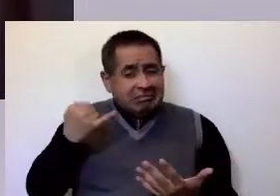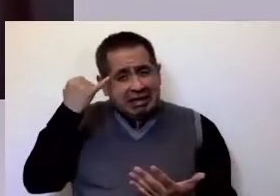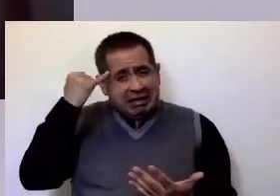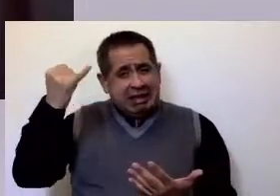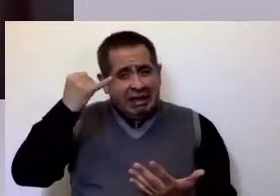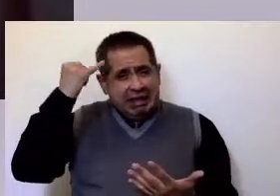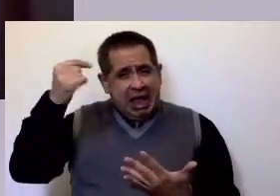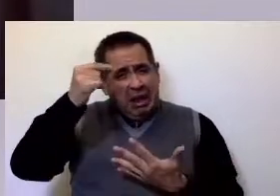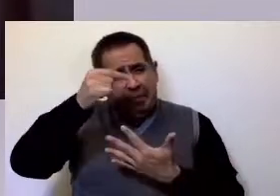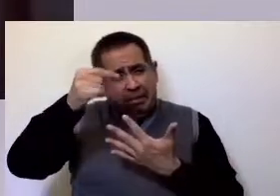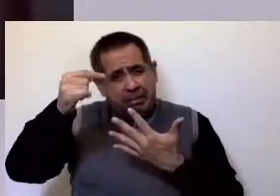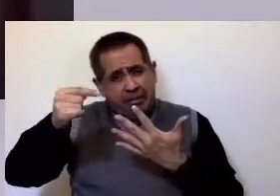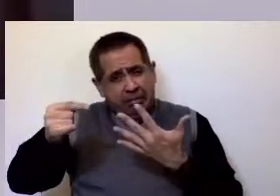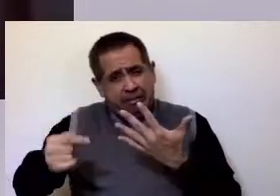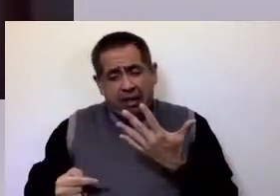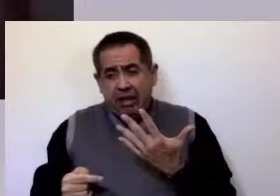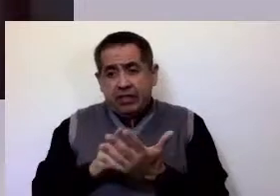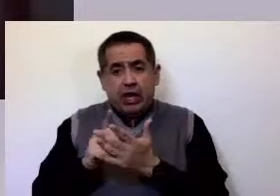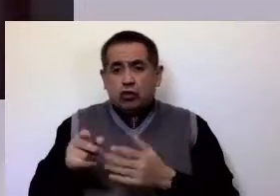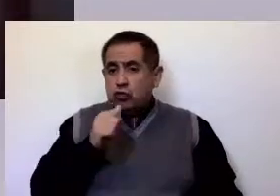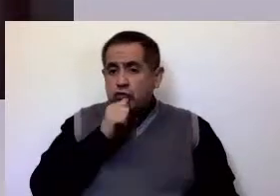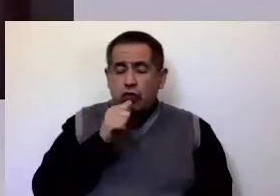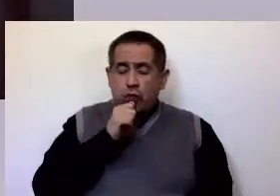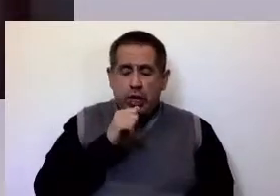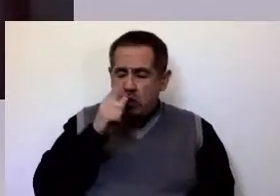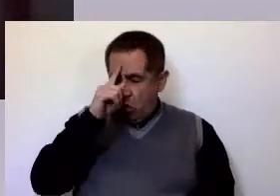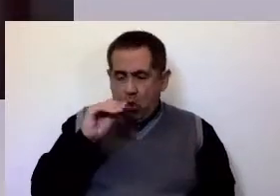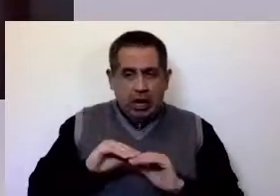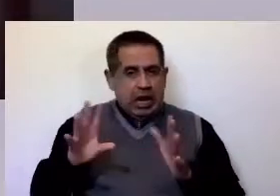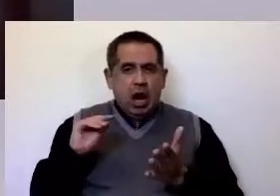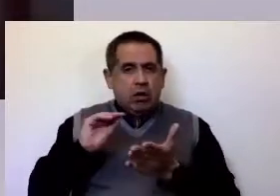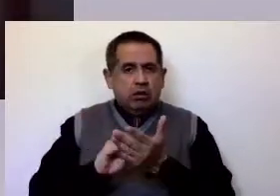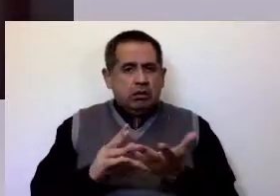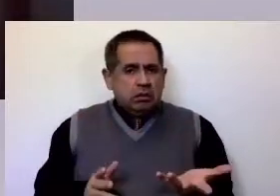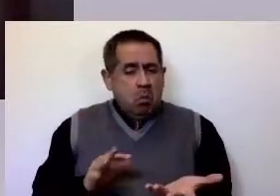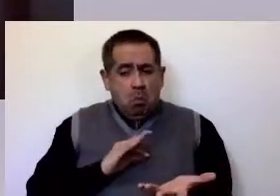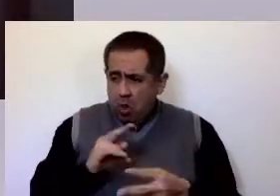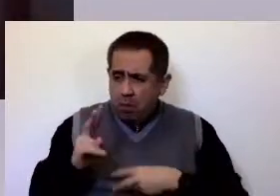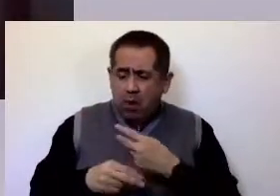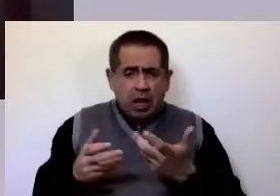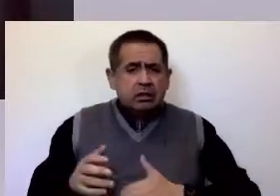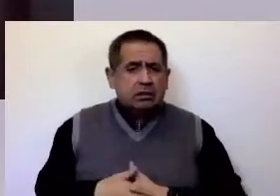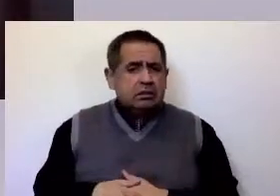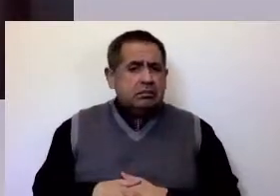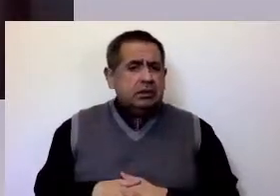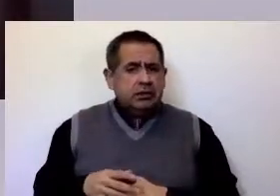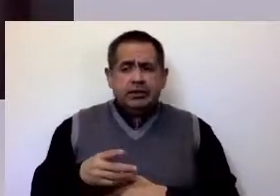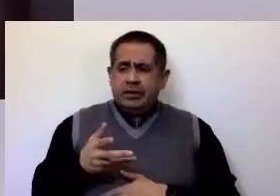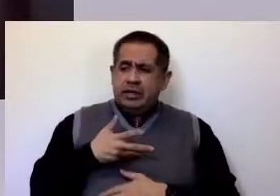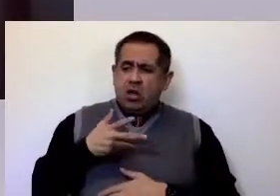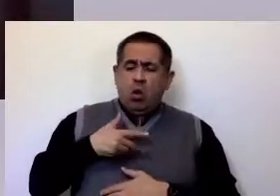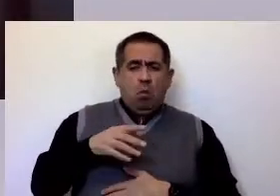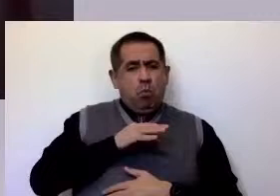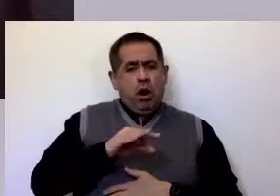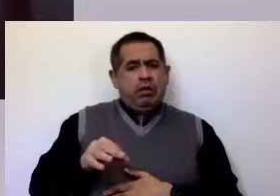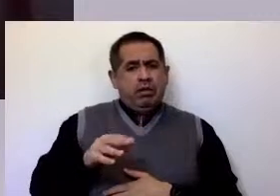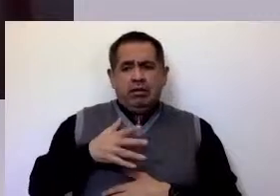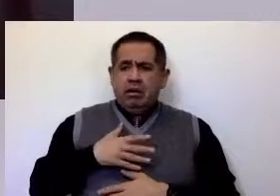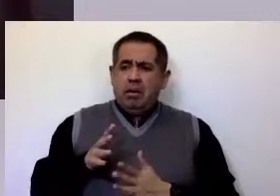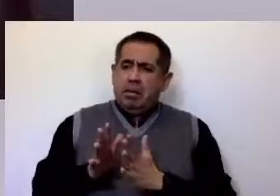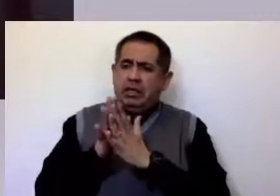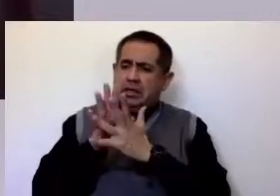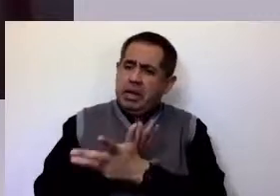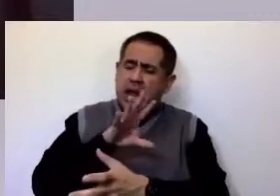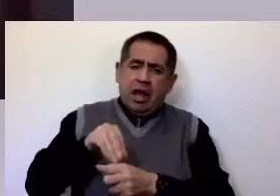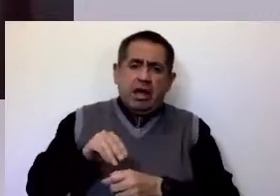en derechos que no hemos visto a un uso efectividad pero que sí podrían formar parte de los derechos